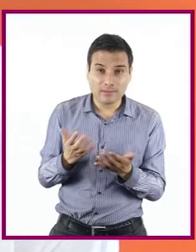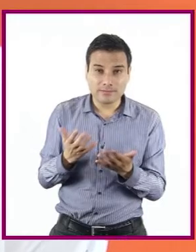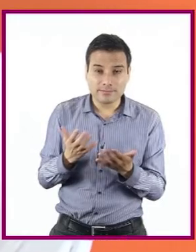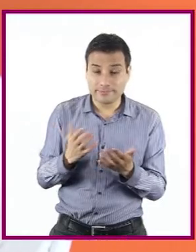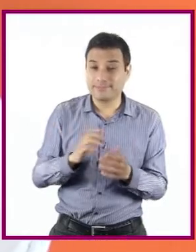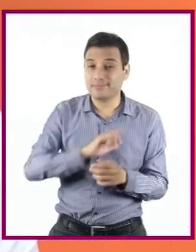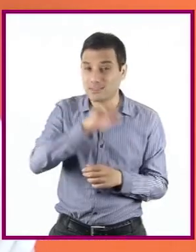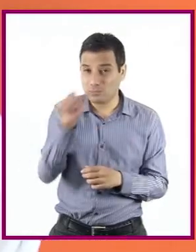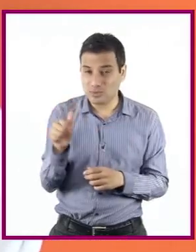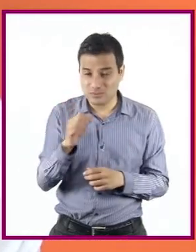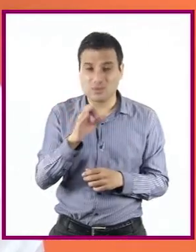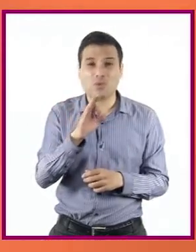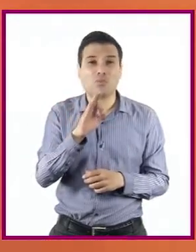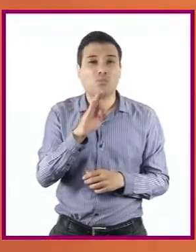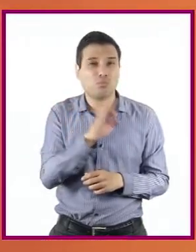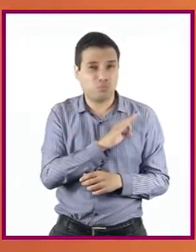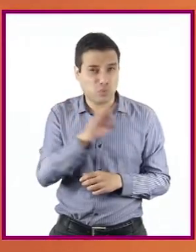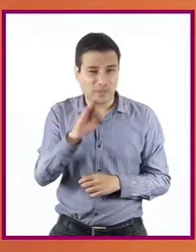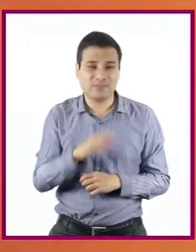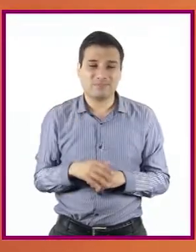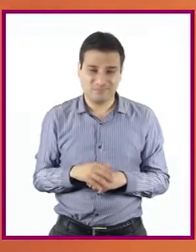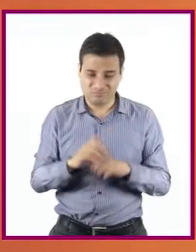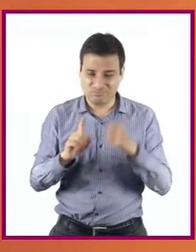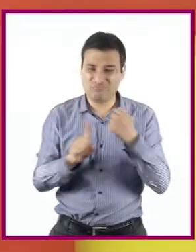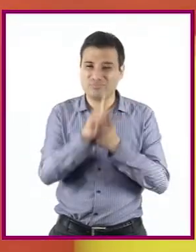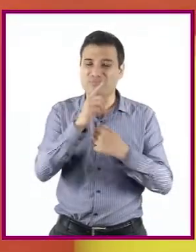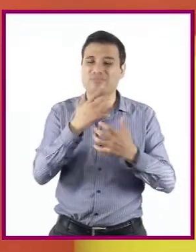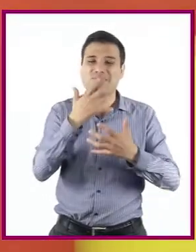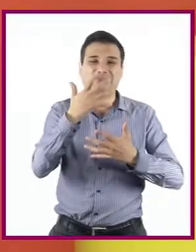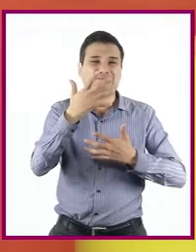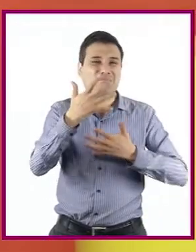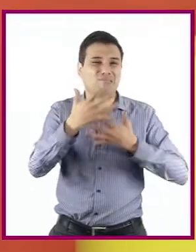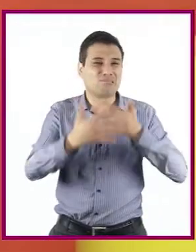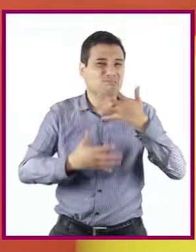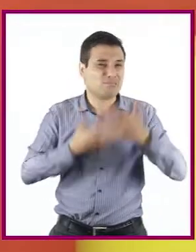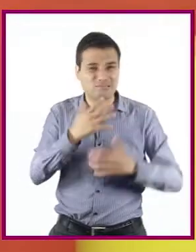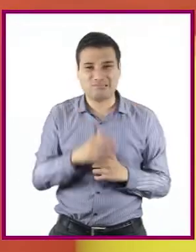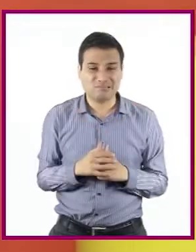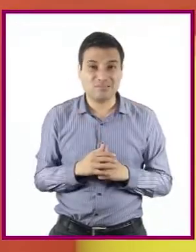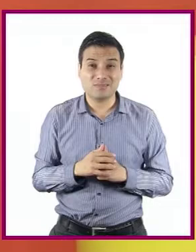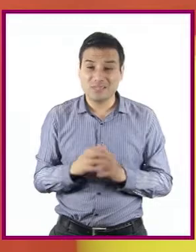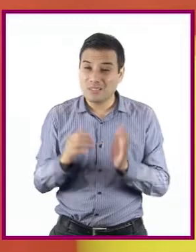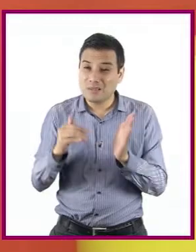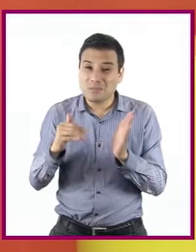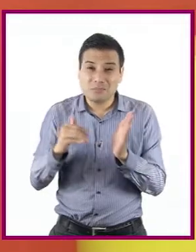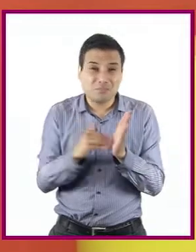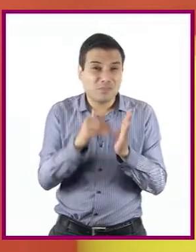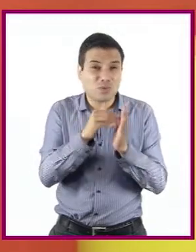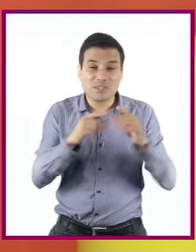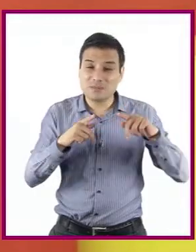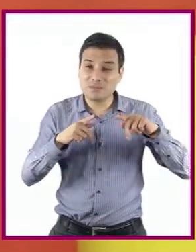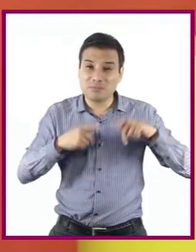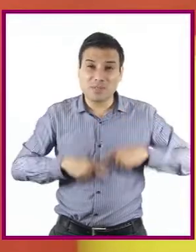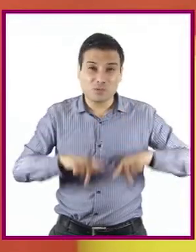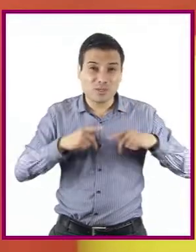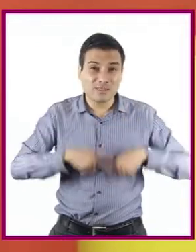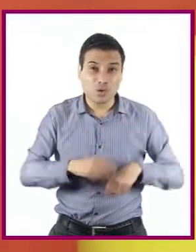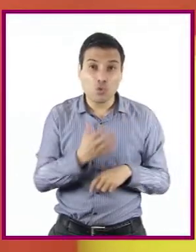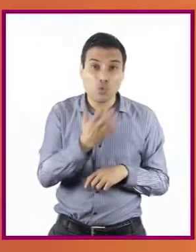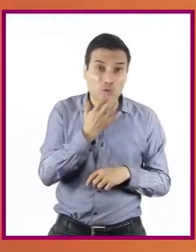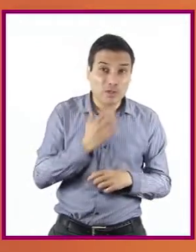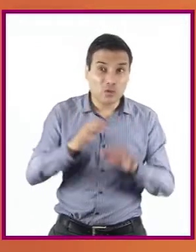han generado condiciones de profunda injusticia y violencia, por lo que millones de personas en el mundo no han podido ejercer sus